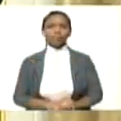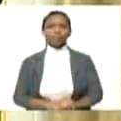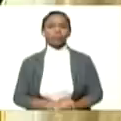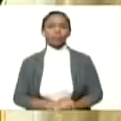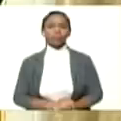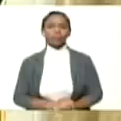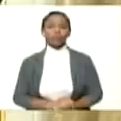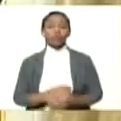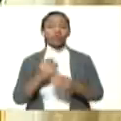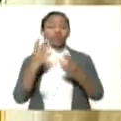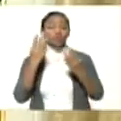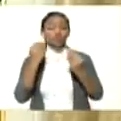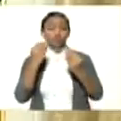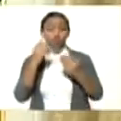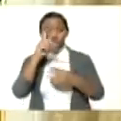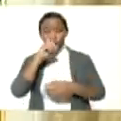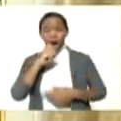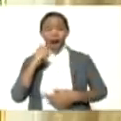desde hace muchos años.